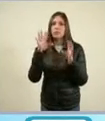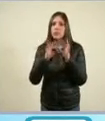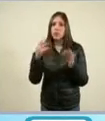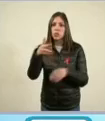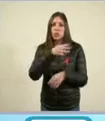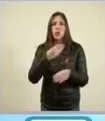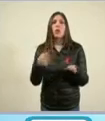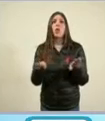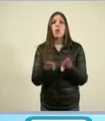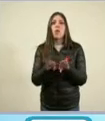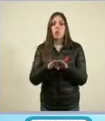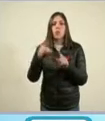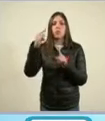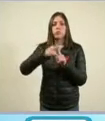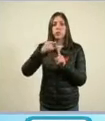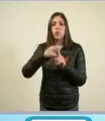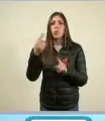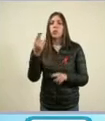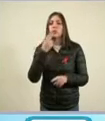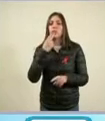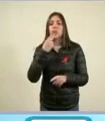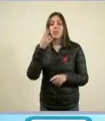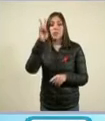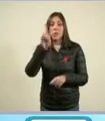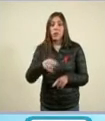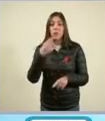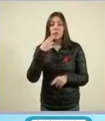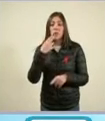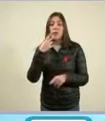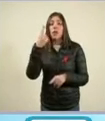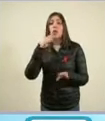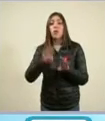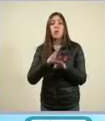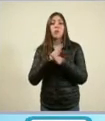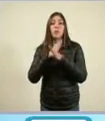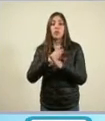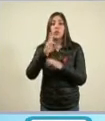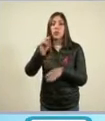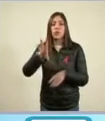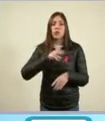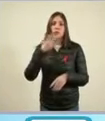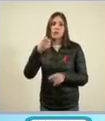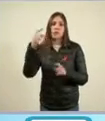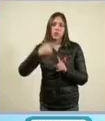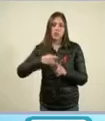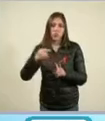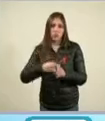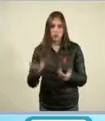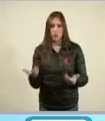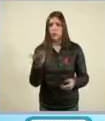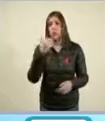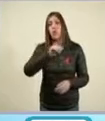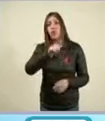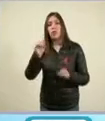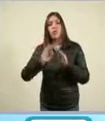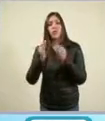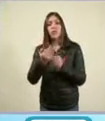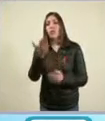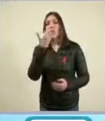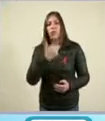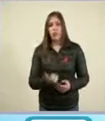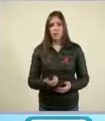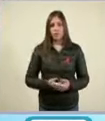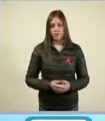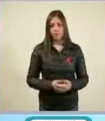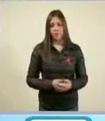tú dices, la única manera de prevenir el contagio es usando el condón. Sí, no hay de otra. Totalmente. Y por eso es